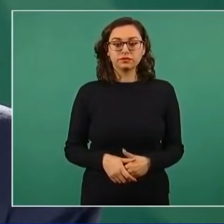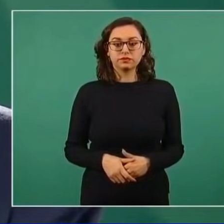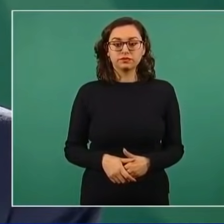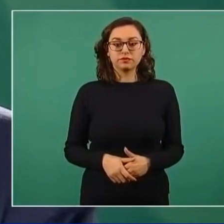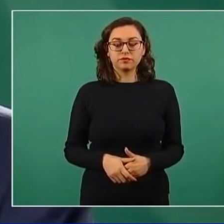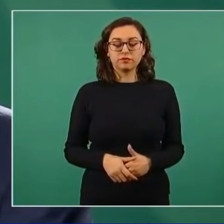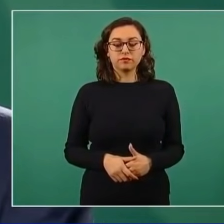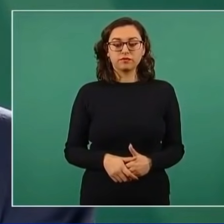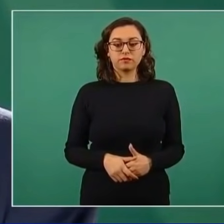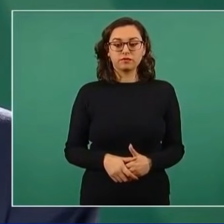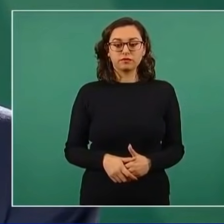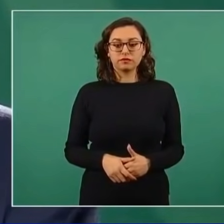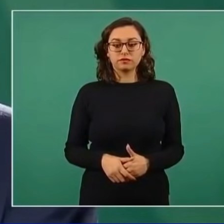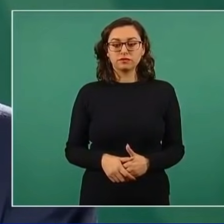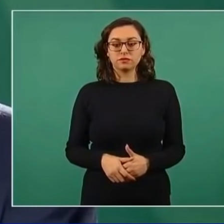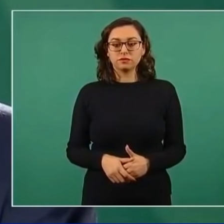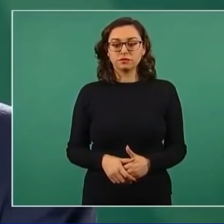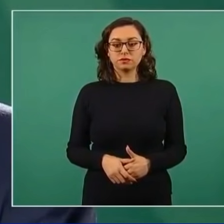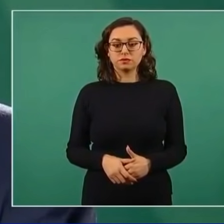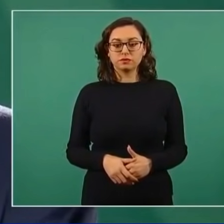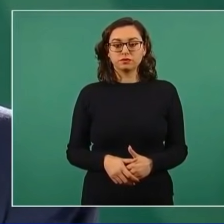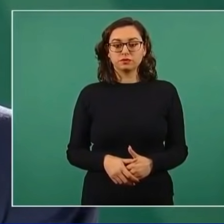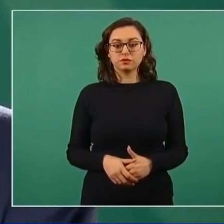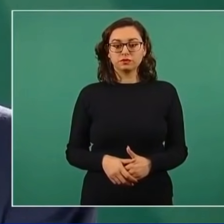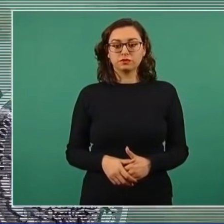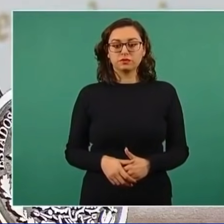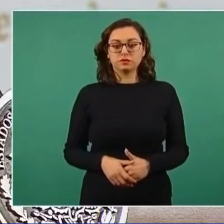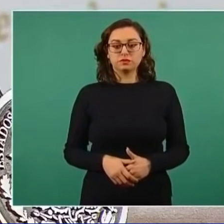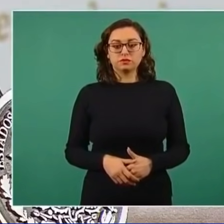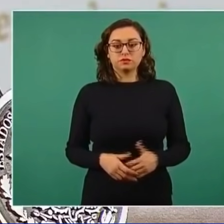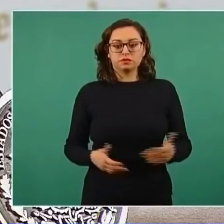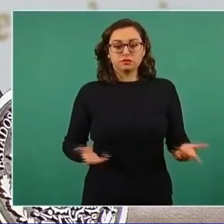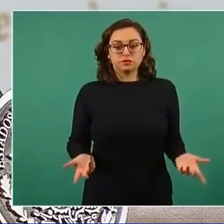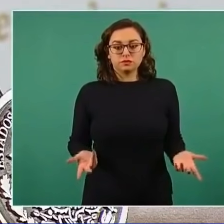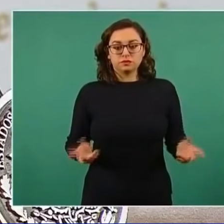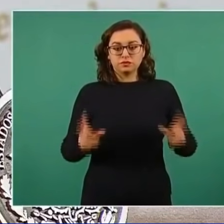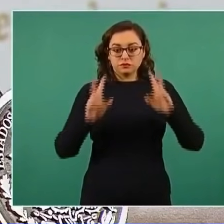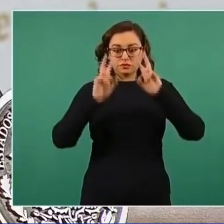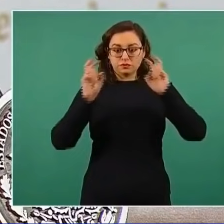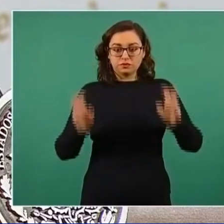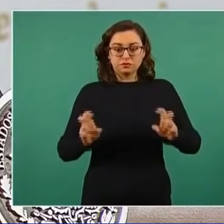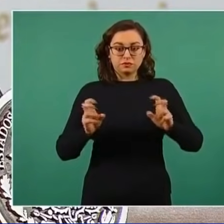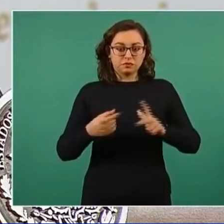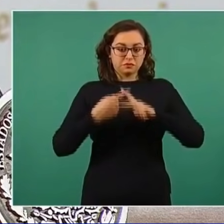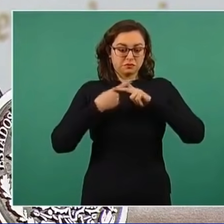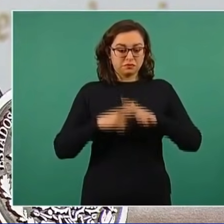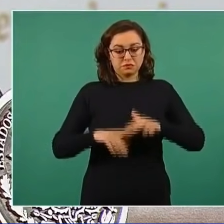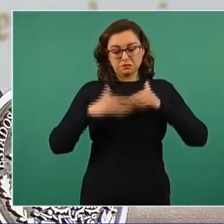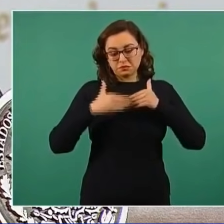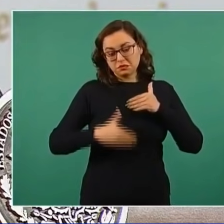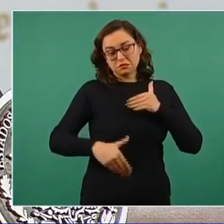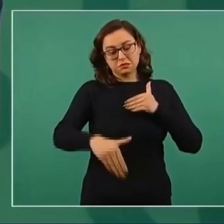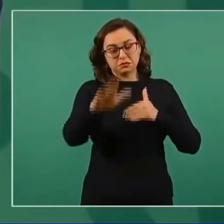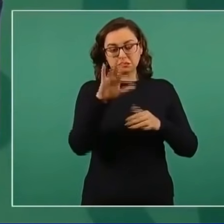Se hizo esta operación y se ha cumplido en todos los términos.